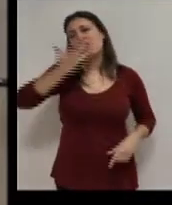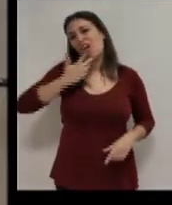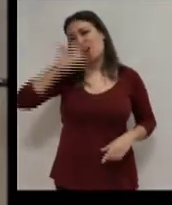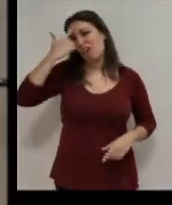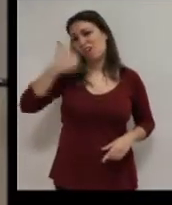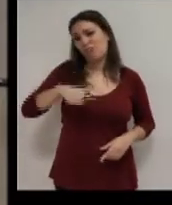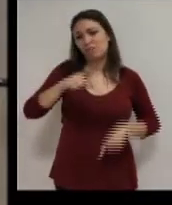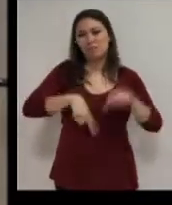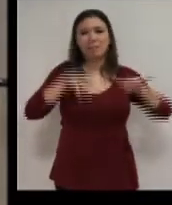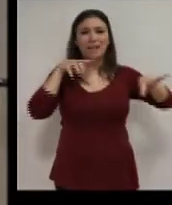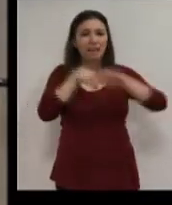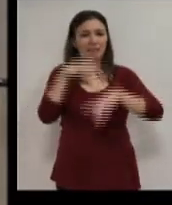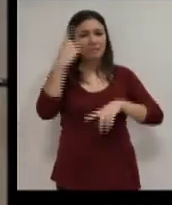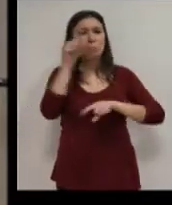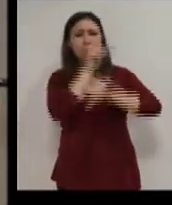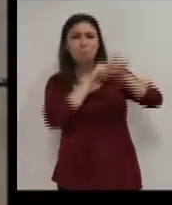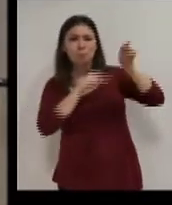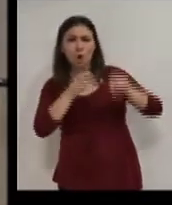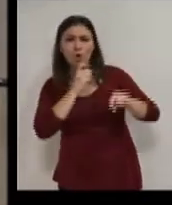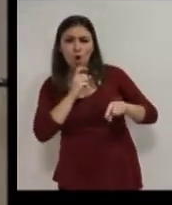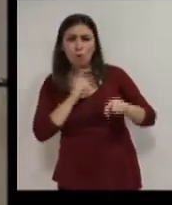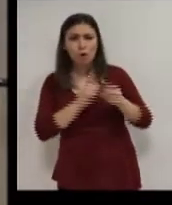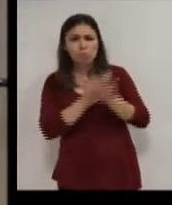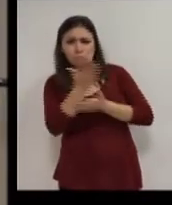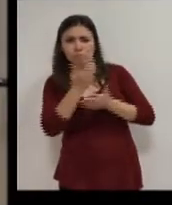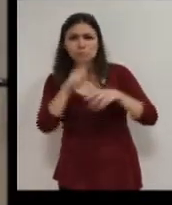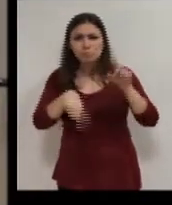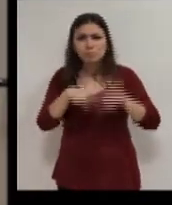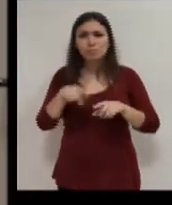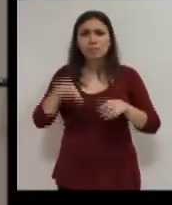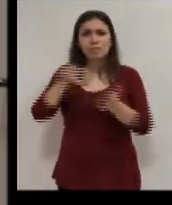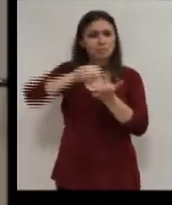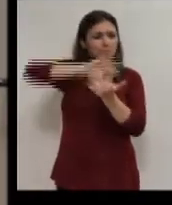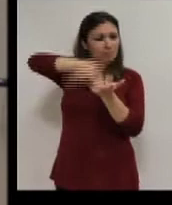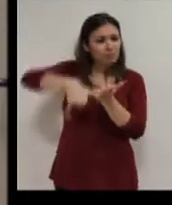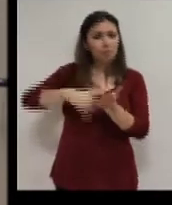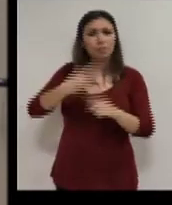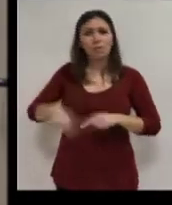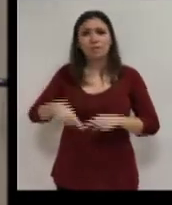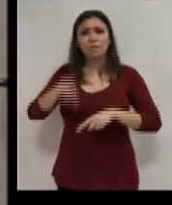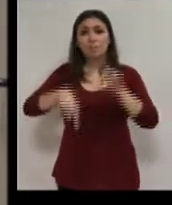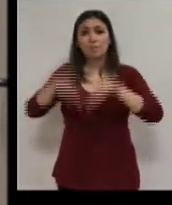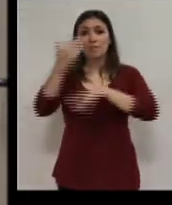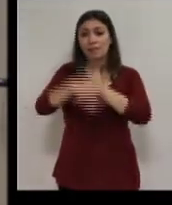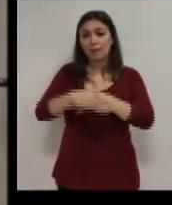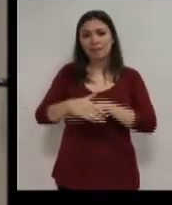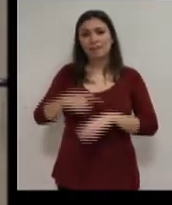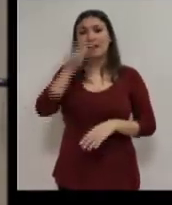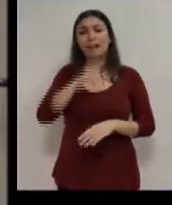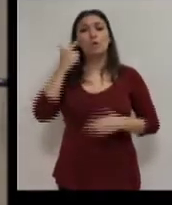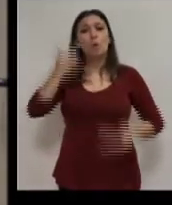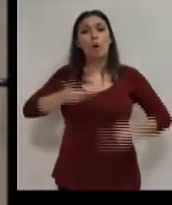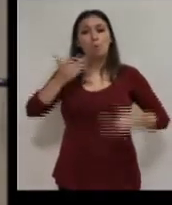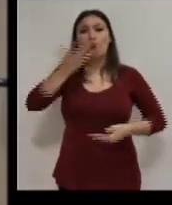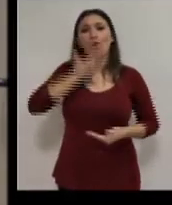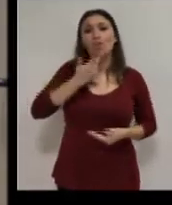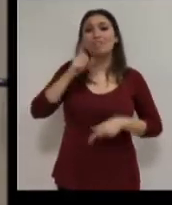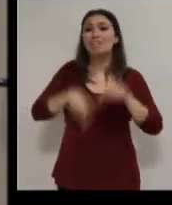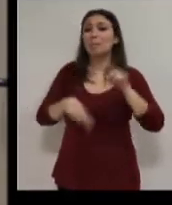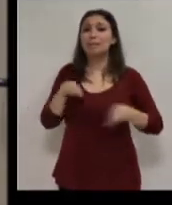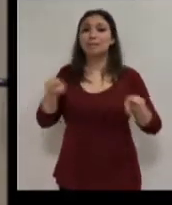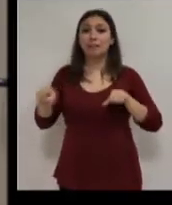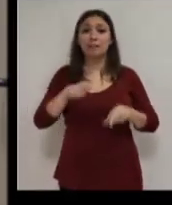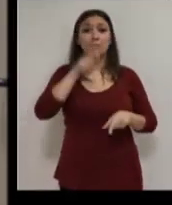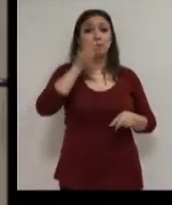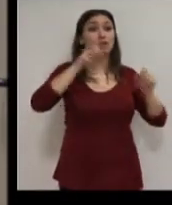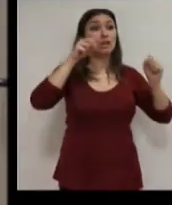viaje recurrente y se conocen perfectamente, tanto las redes de transporte como hasta el urbanismo y el mobiliario urbano de las calles por las que circulan,